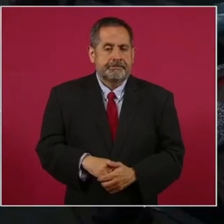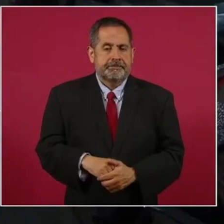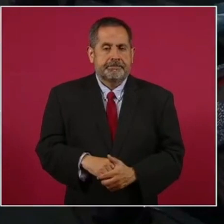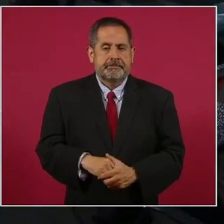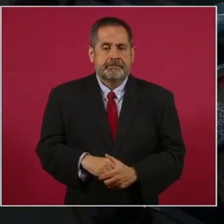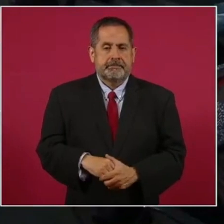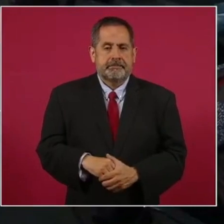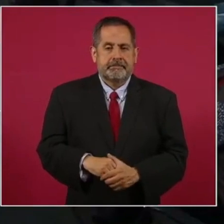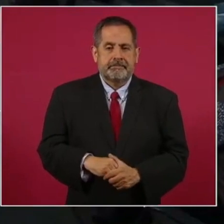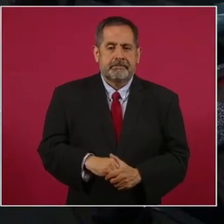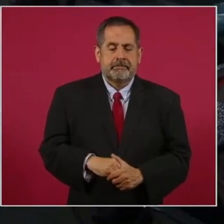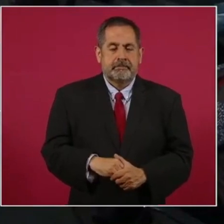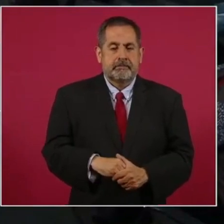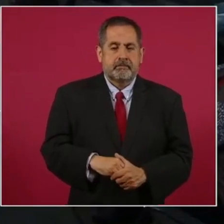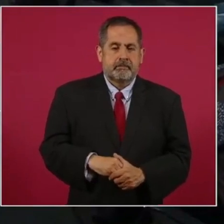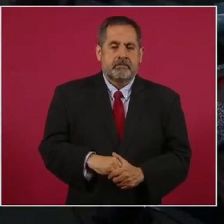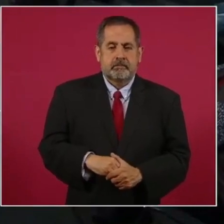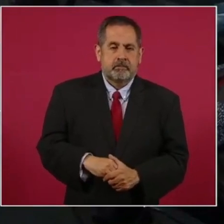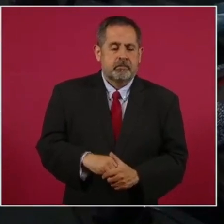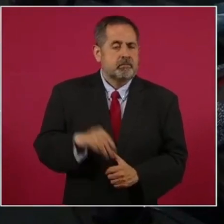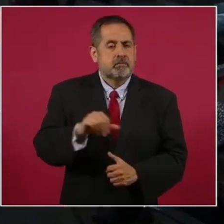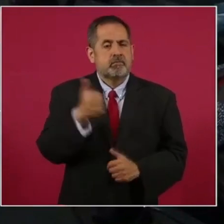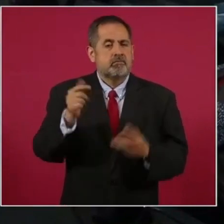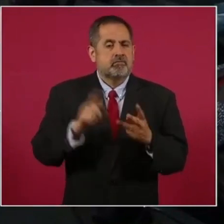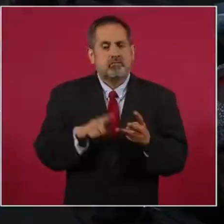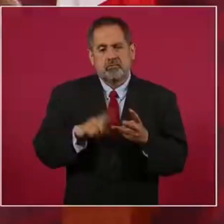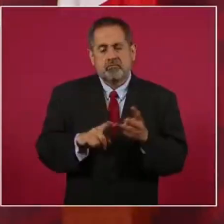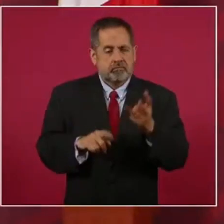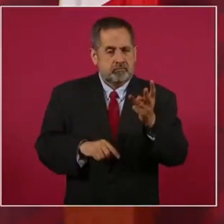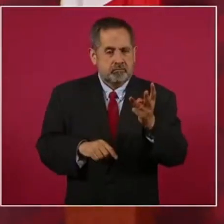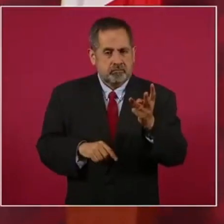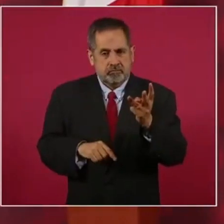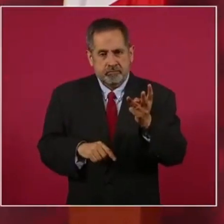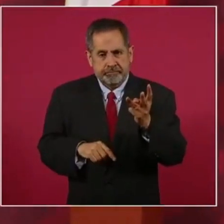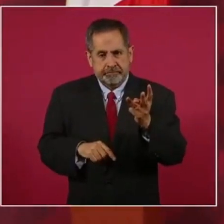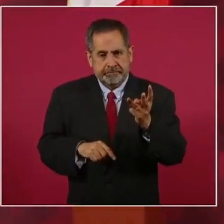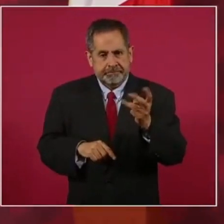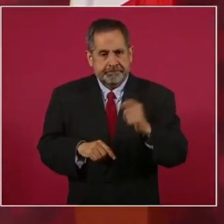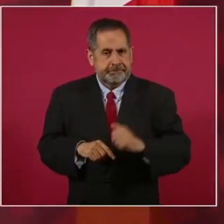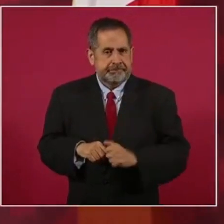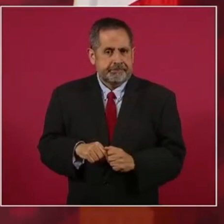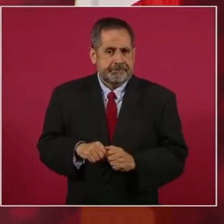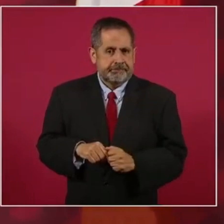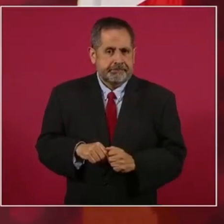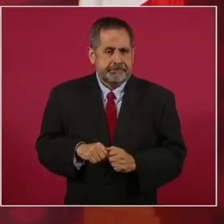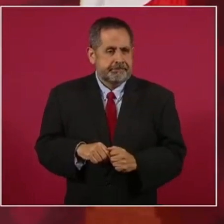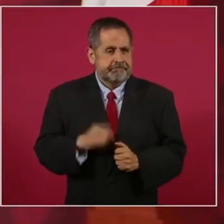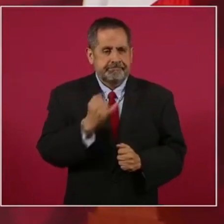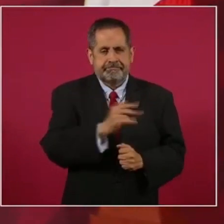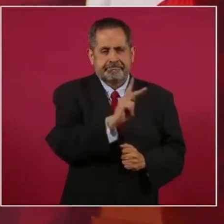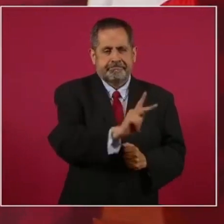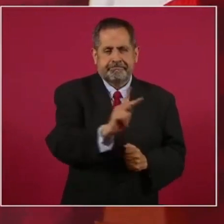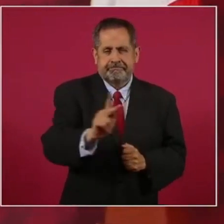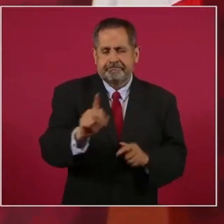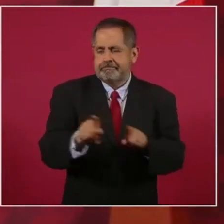Y otro que tenía mucho parecido a Porfirio, aunque pues sí, también hay